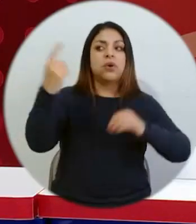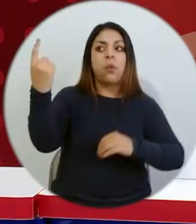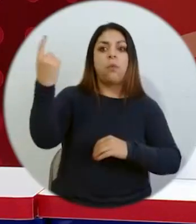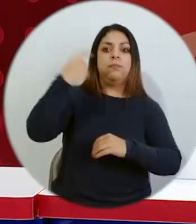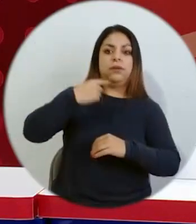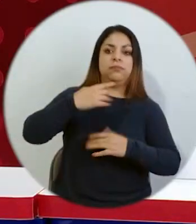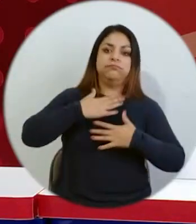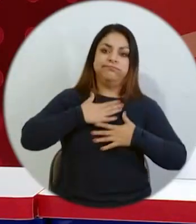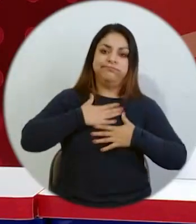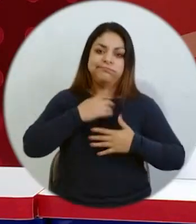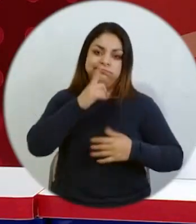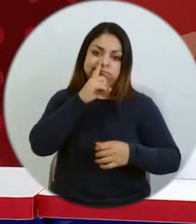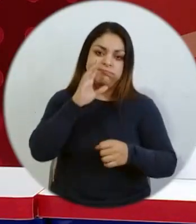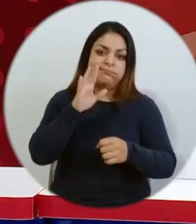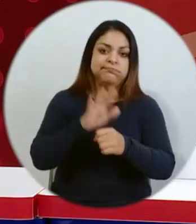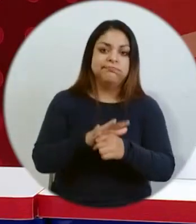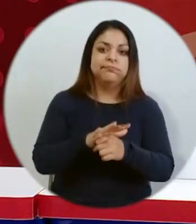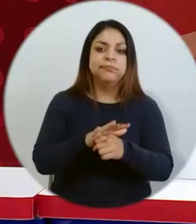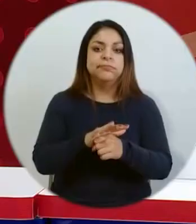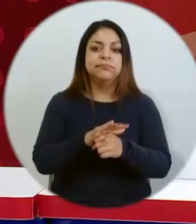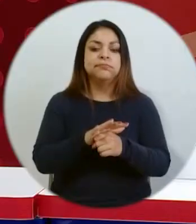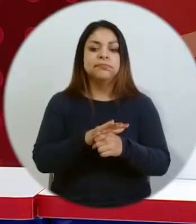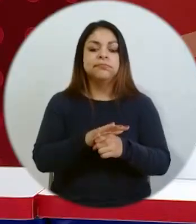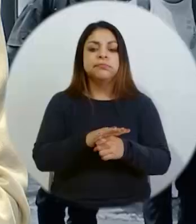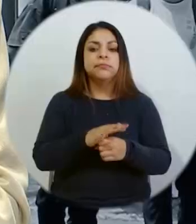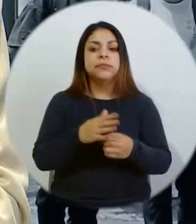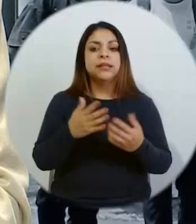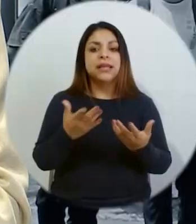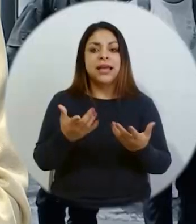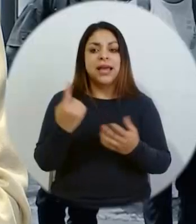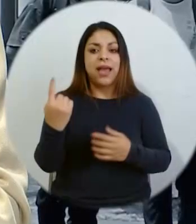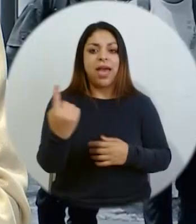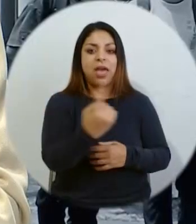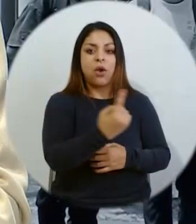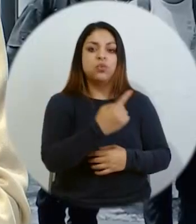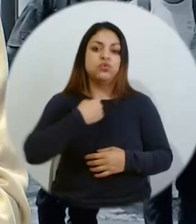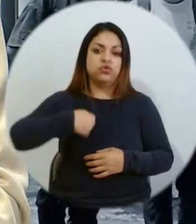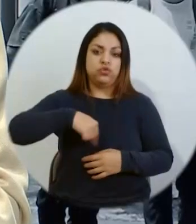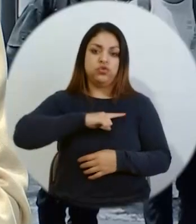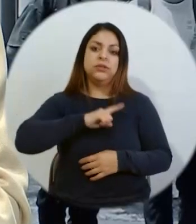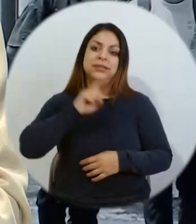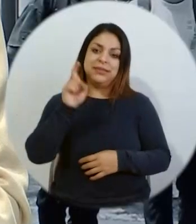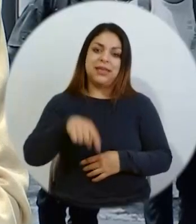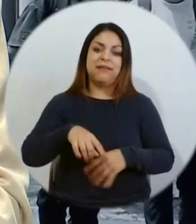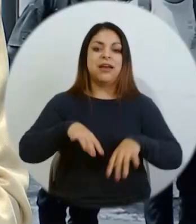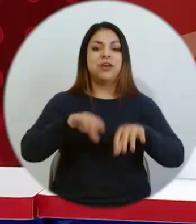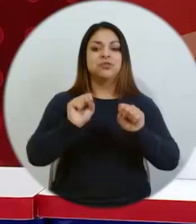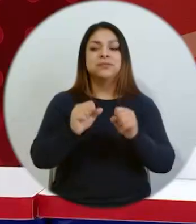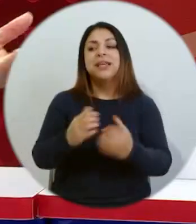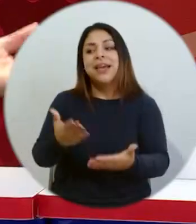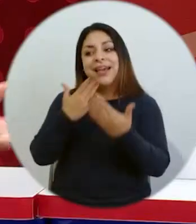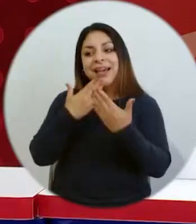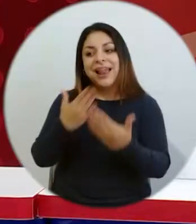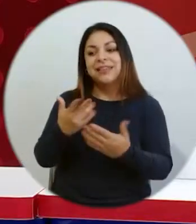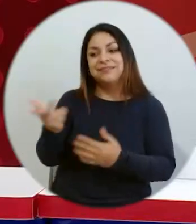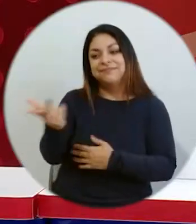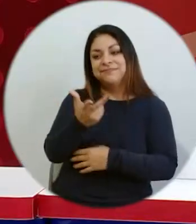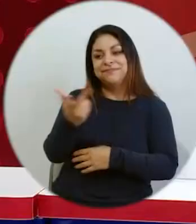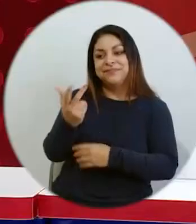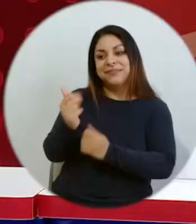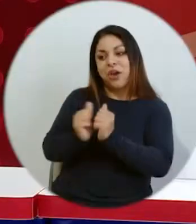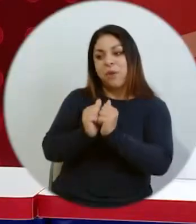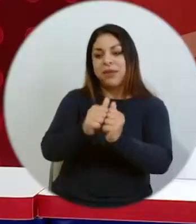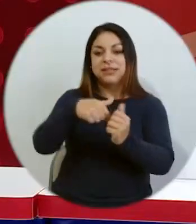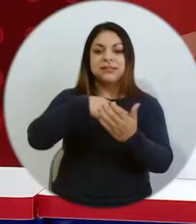una obligación o es un compromiso, más que una obligación, un compromiso que cada uno y cada una de nosotros tiene que asumir. Muchas gracias a ustedes